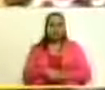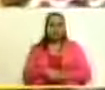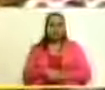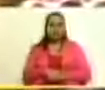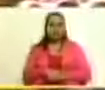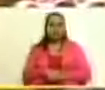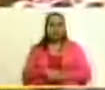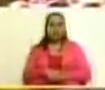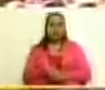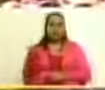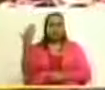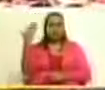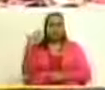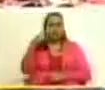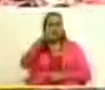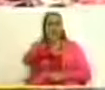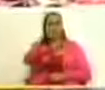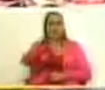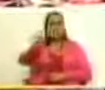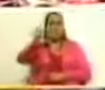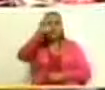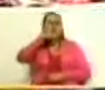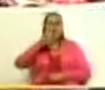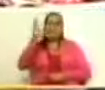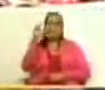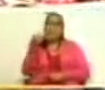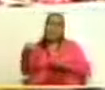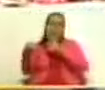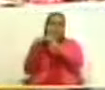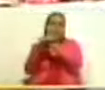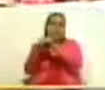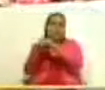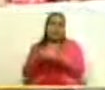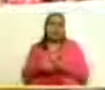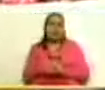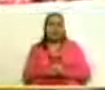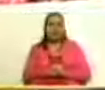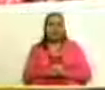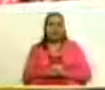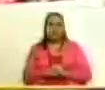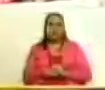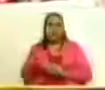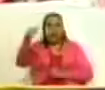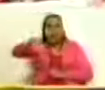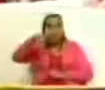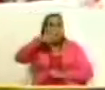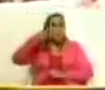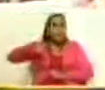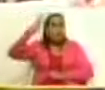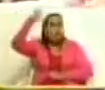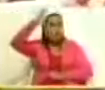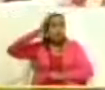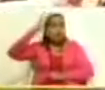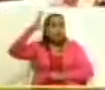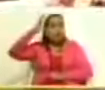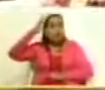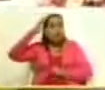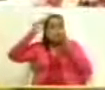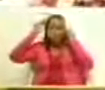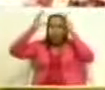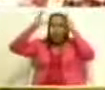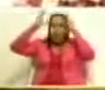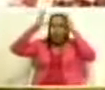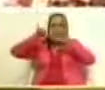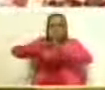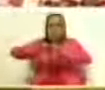Hace 35 años no tenemos lo que hoy tenemos. Un pueblo consciente, culto,